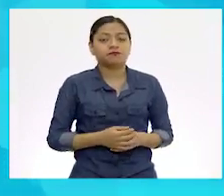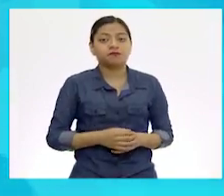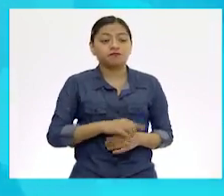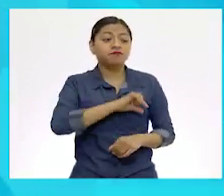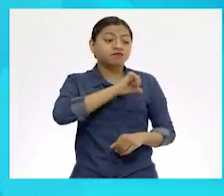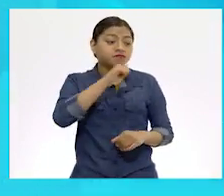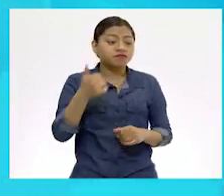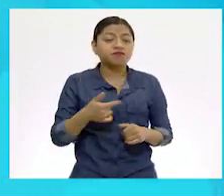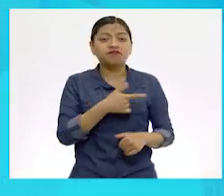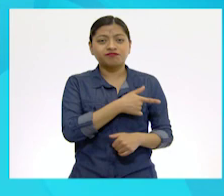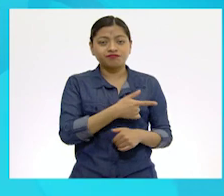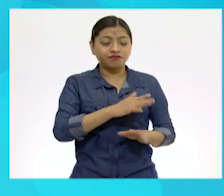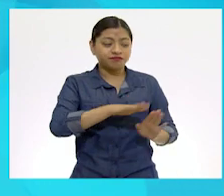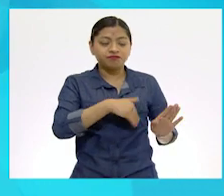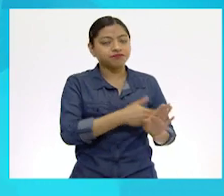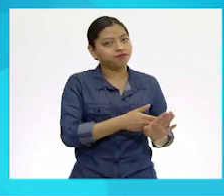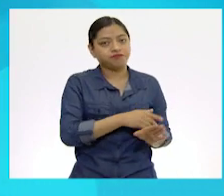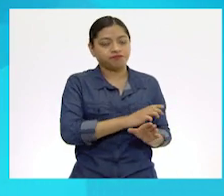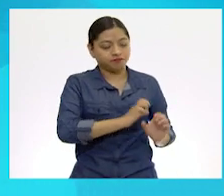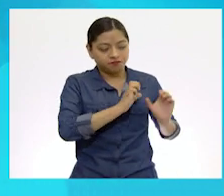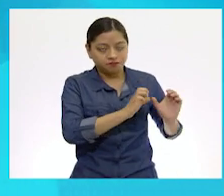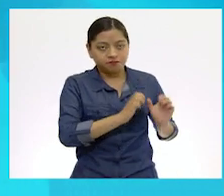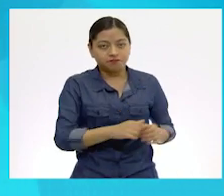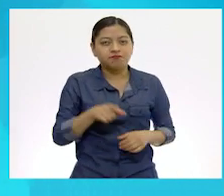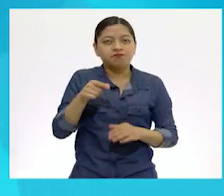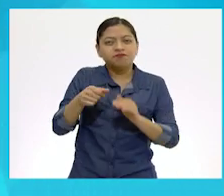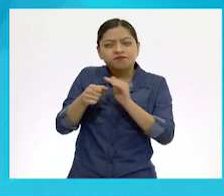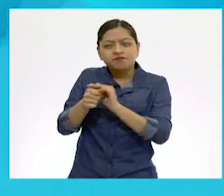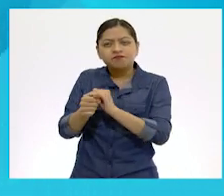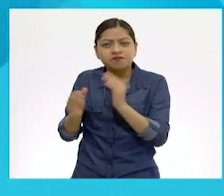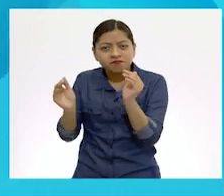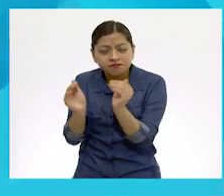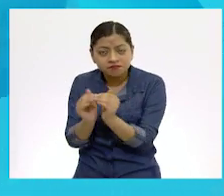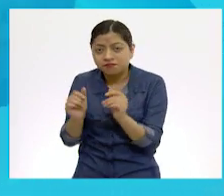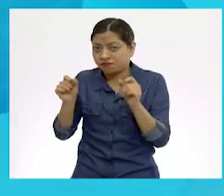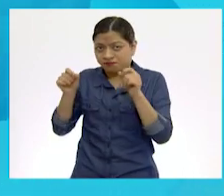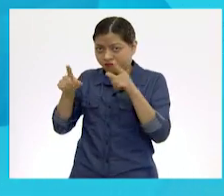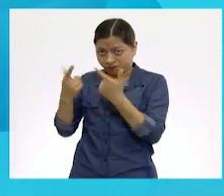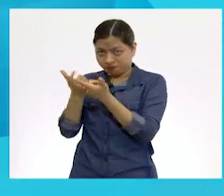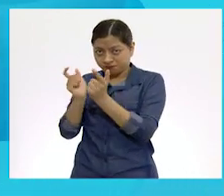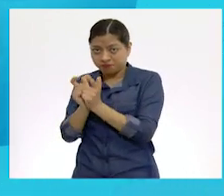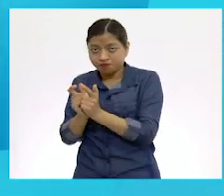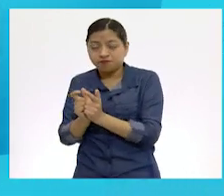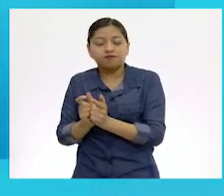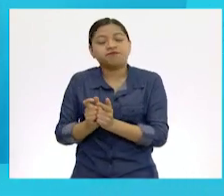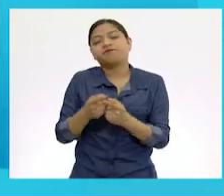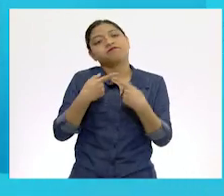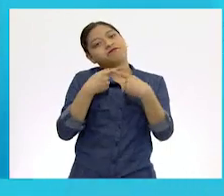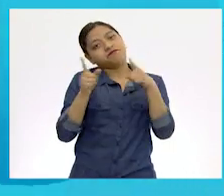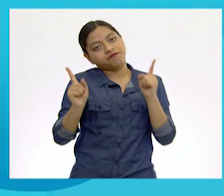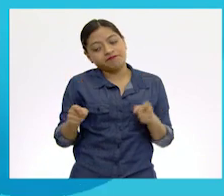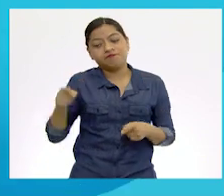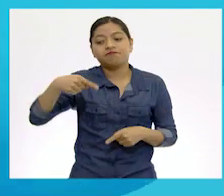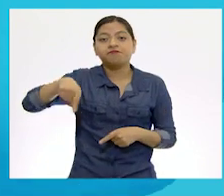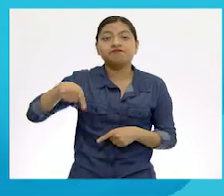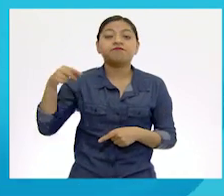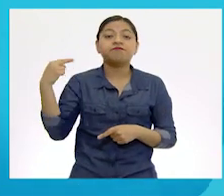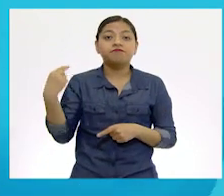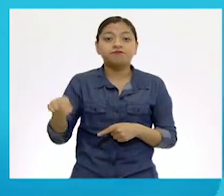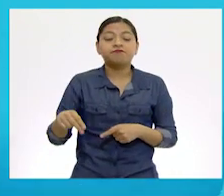les esté afectando. ¿Y esa chiquita es la misma especie? Esta pequeña es de otra especie, es una